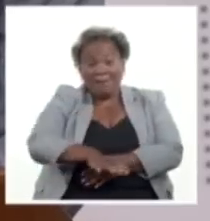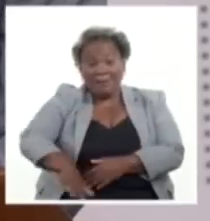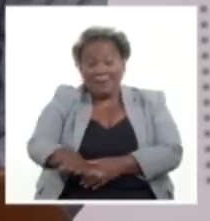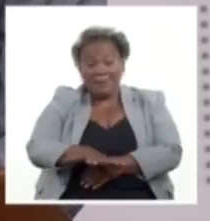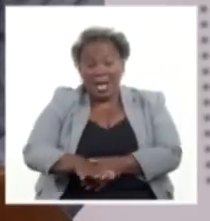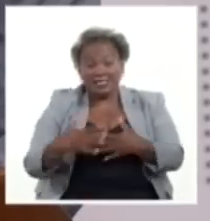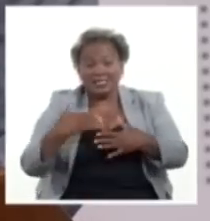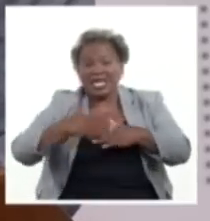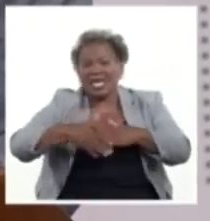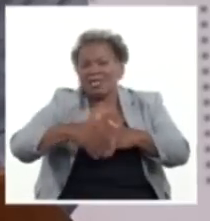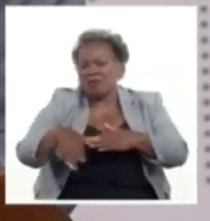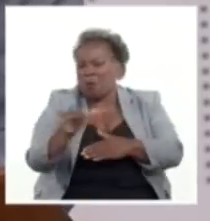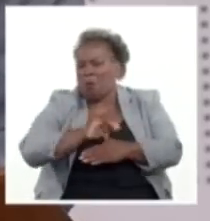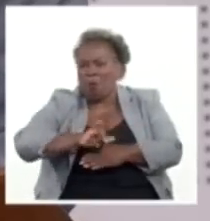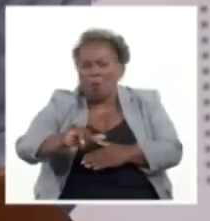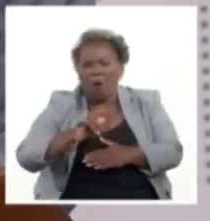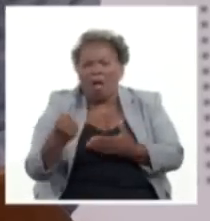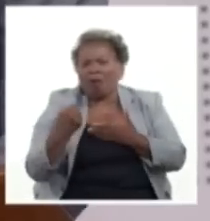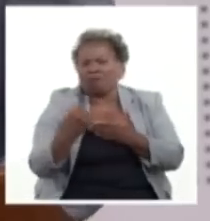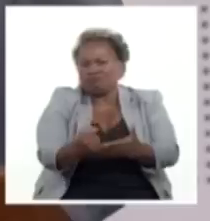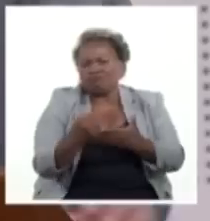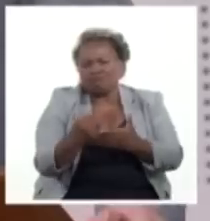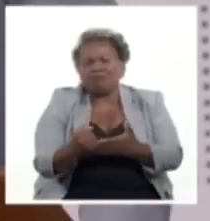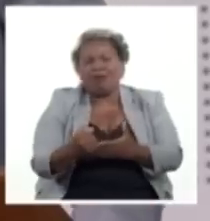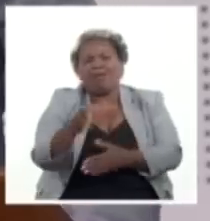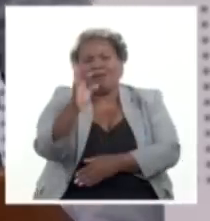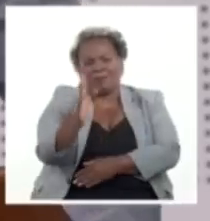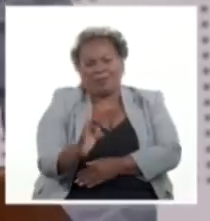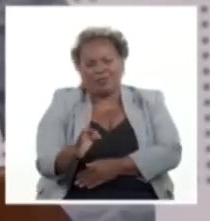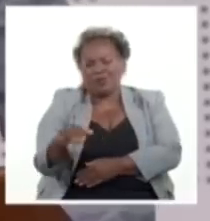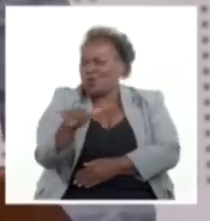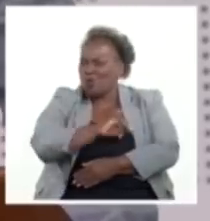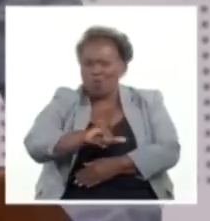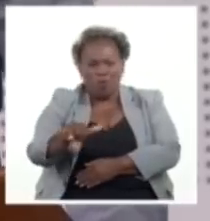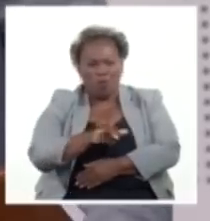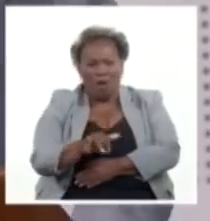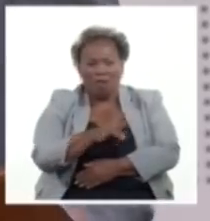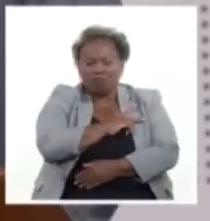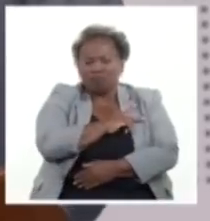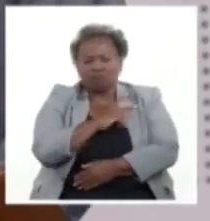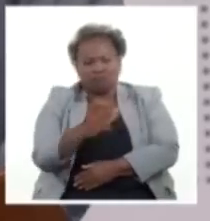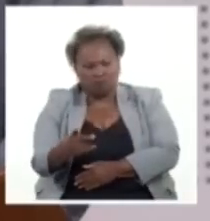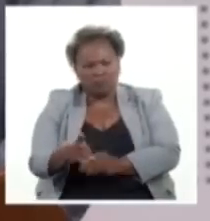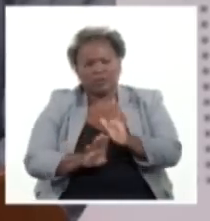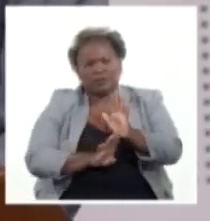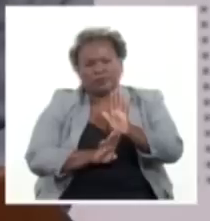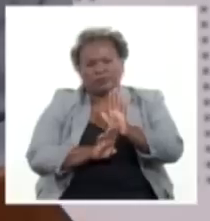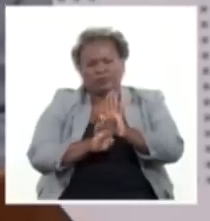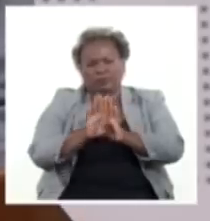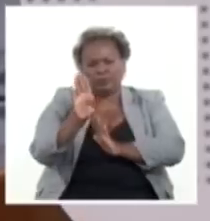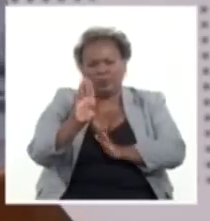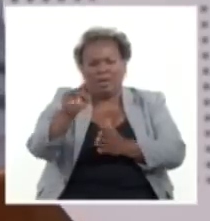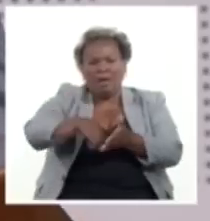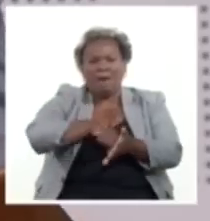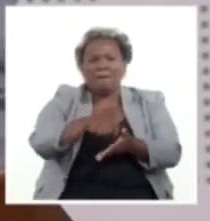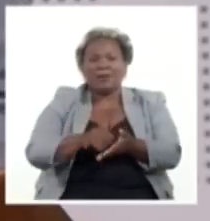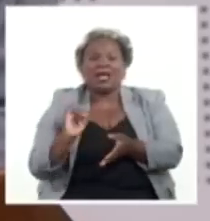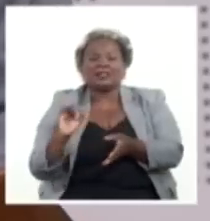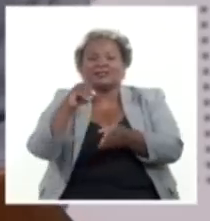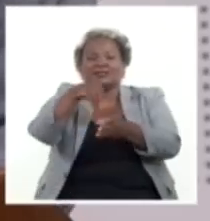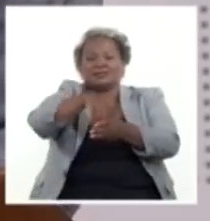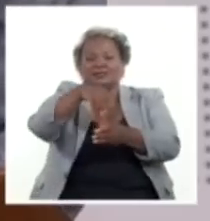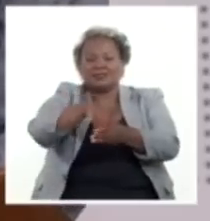hermandad, la cooperación y el respeto, así como destacó la voluntad común de avanzar en planes de integración